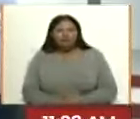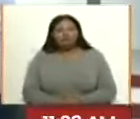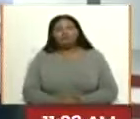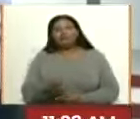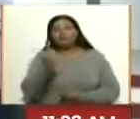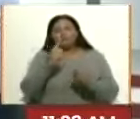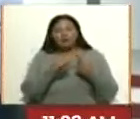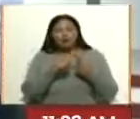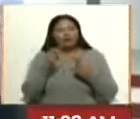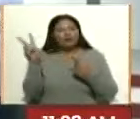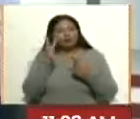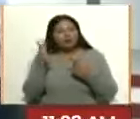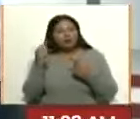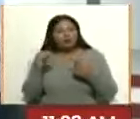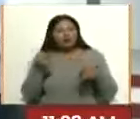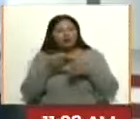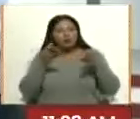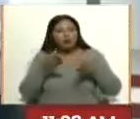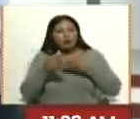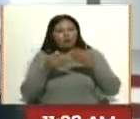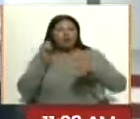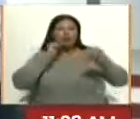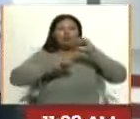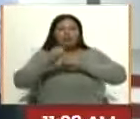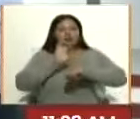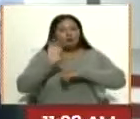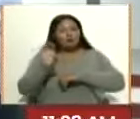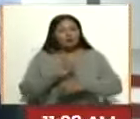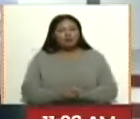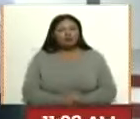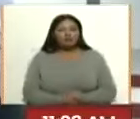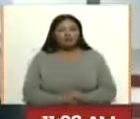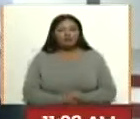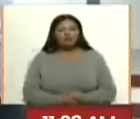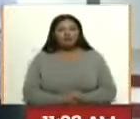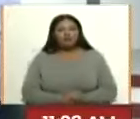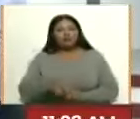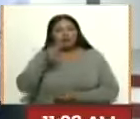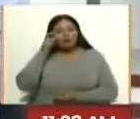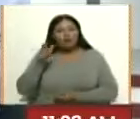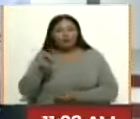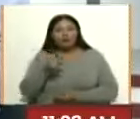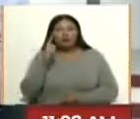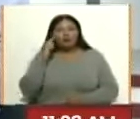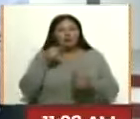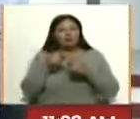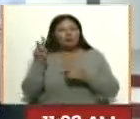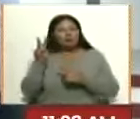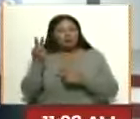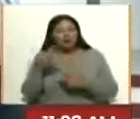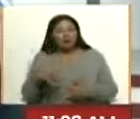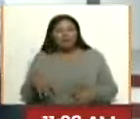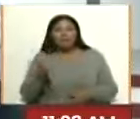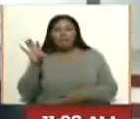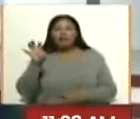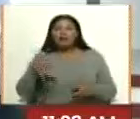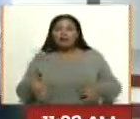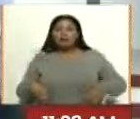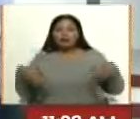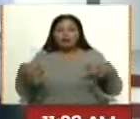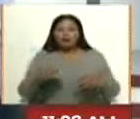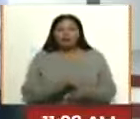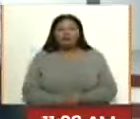Venezuela tiene un gobierno que defiende su soberanía y un pueblo digno, pero además Venezuela es un país muy rico. Y en el